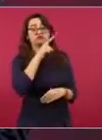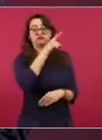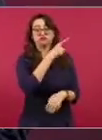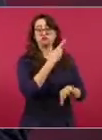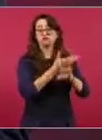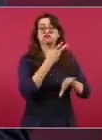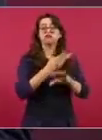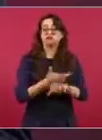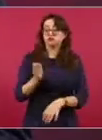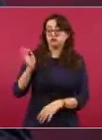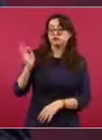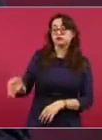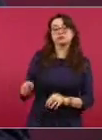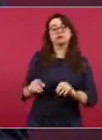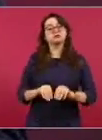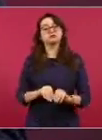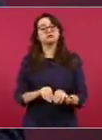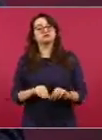para